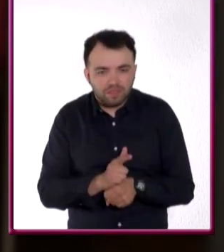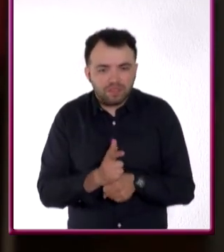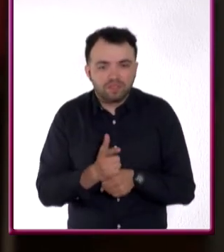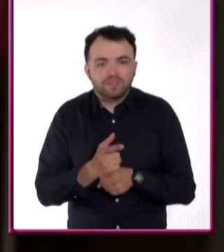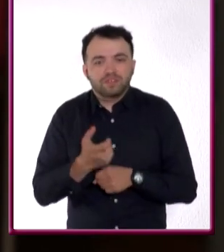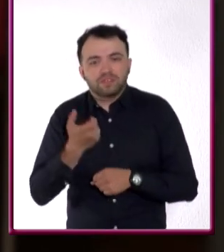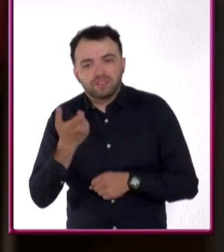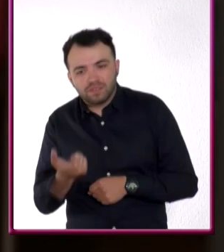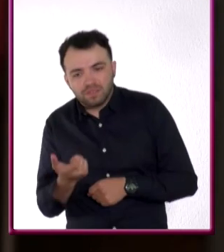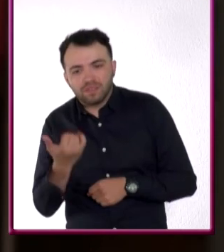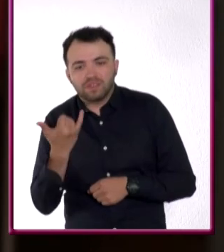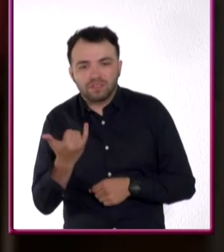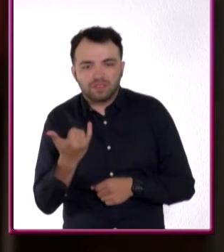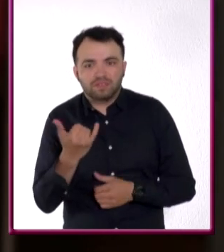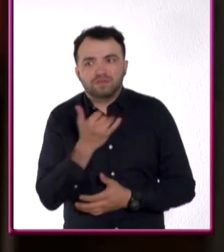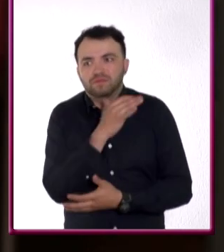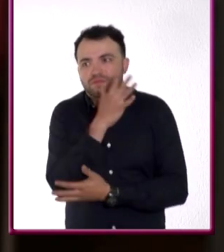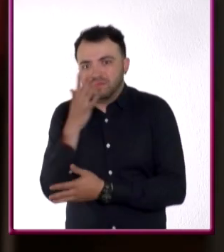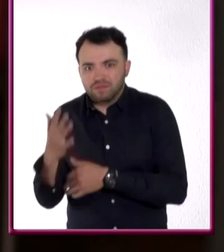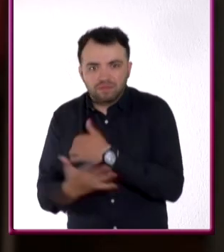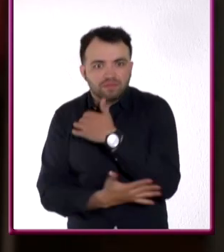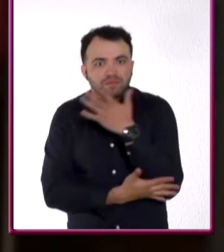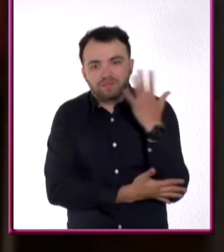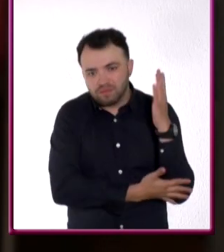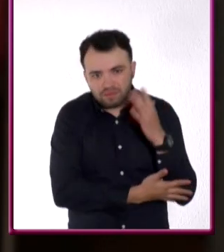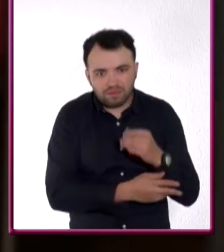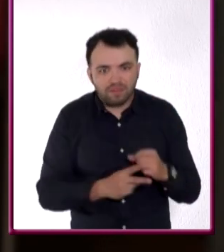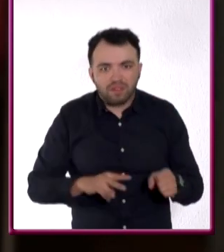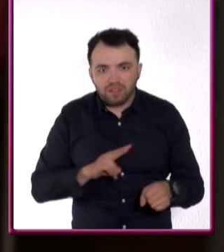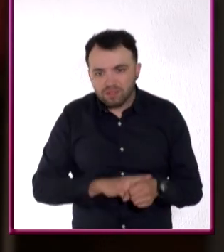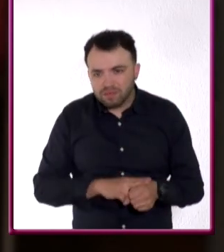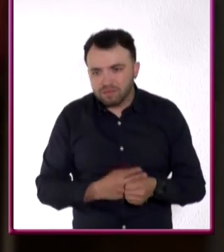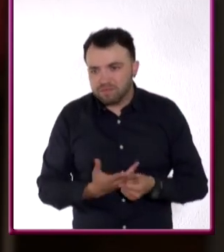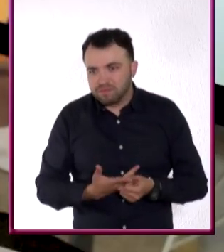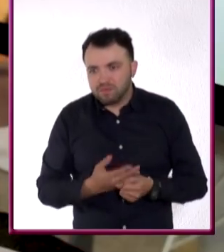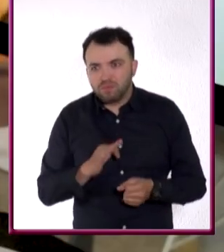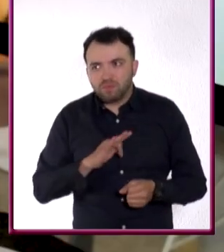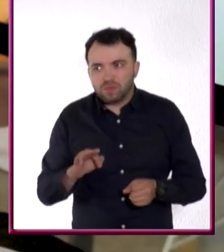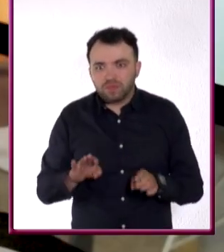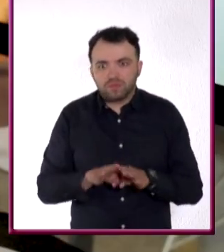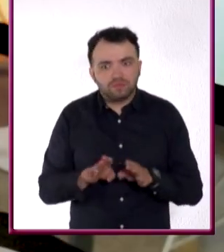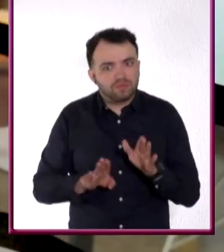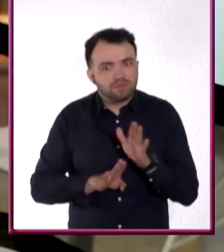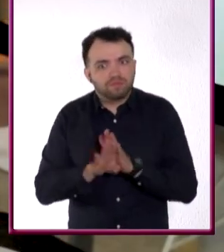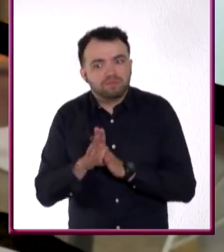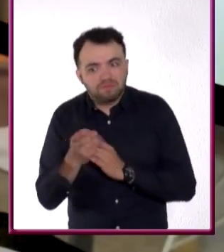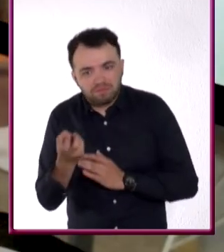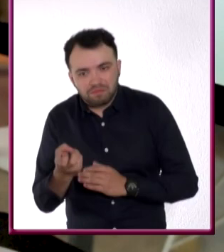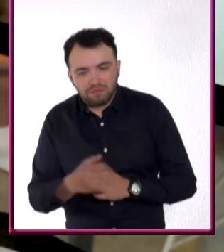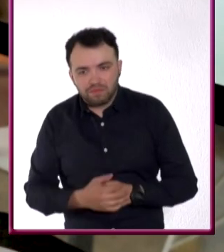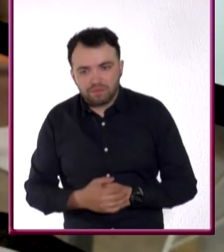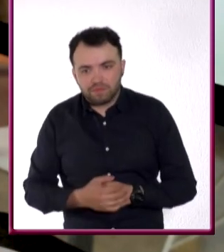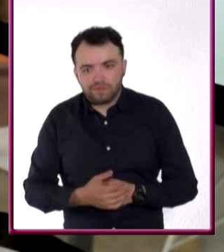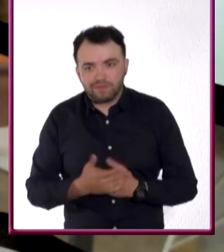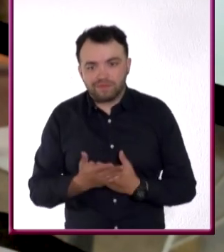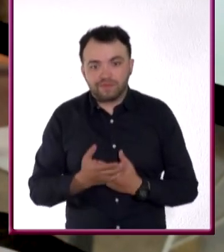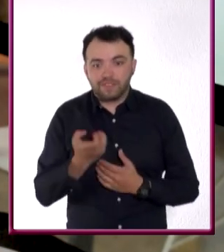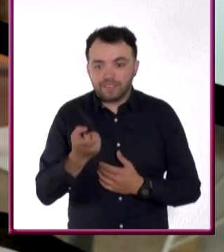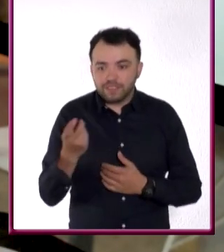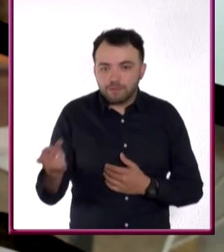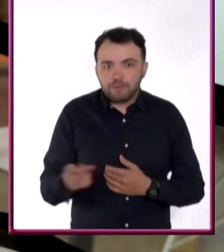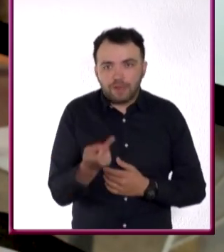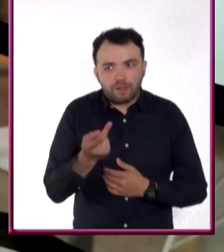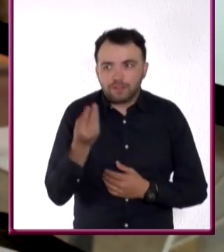con la naturaleza, que pueda justo como ayudarnos a superar esta situación? Esa es la pregunta como de los 64